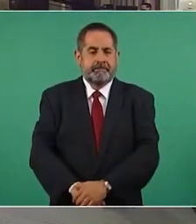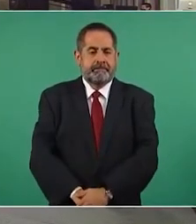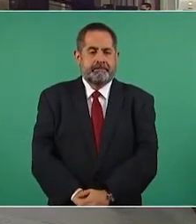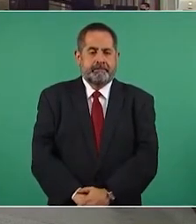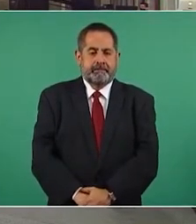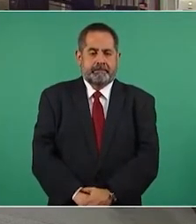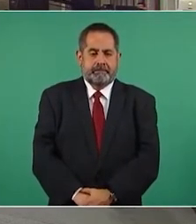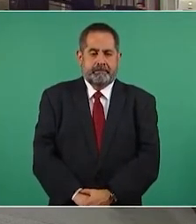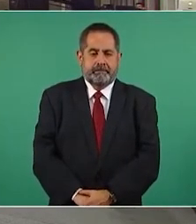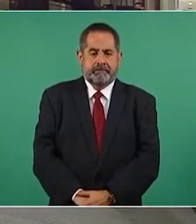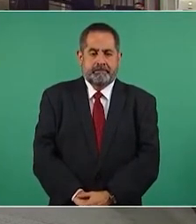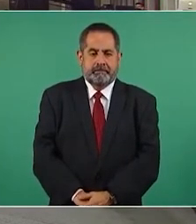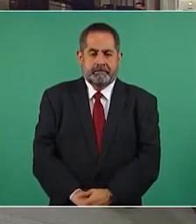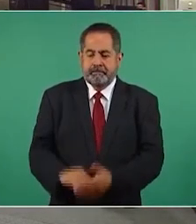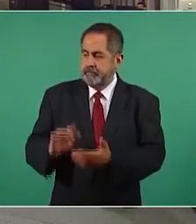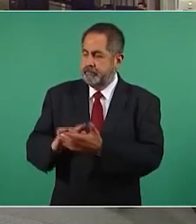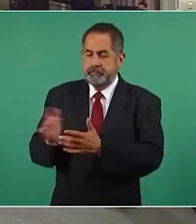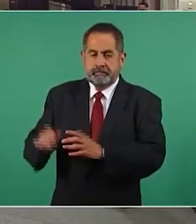Gracias, señor presidente.